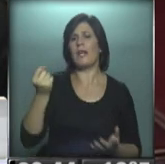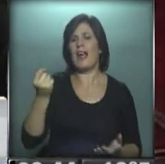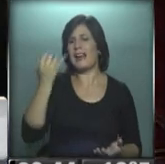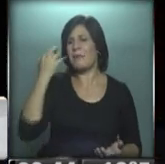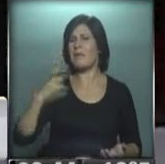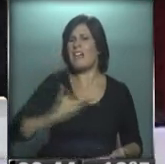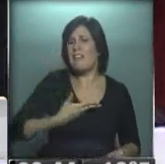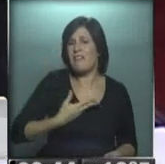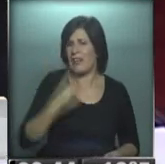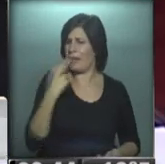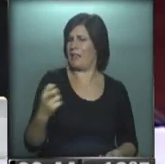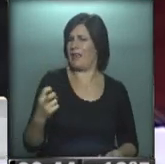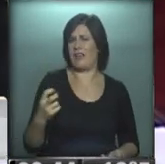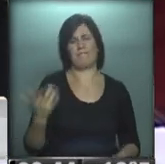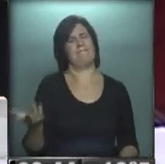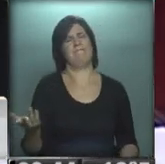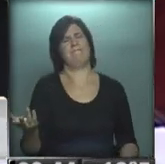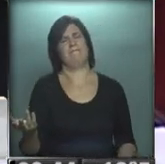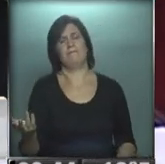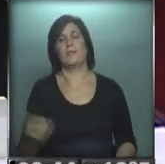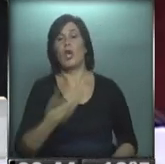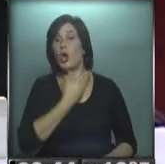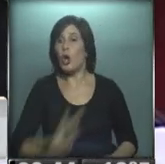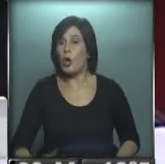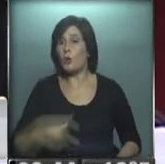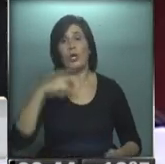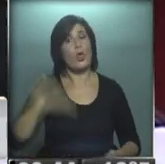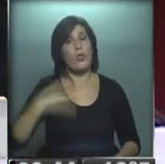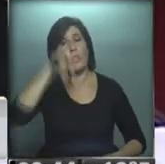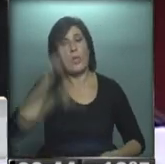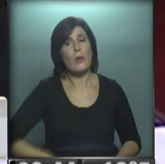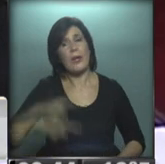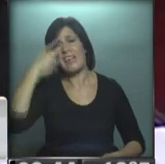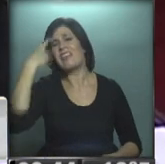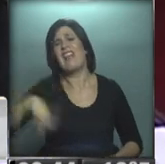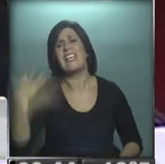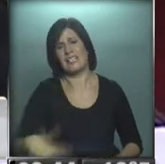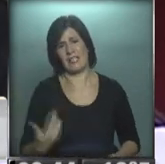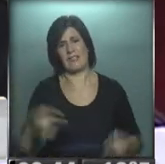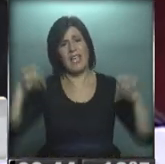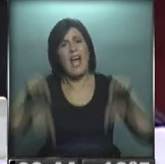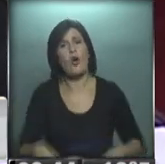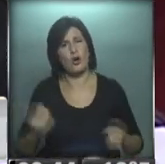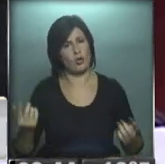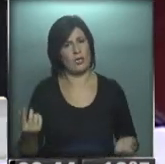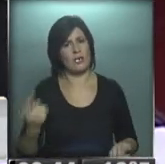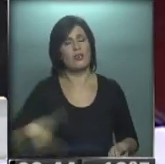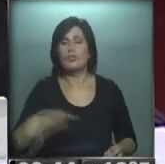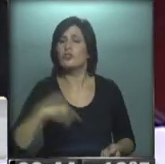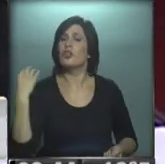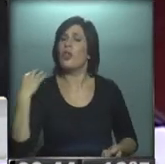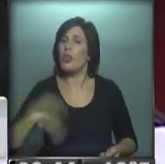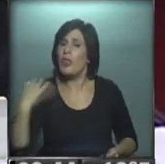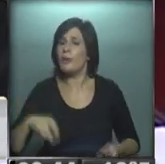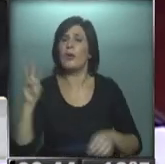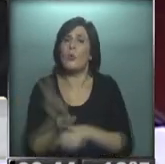soberanía energética. Y un Estado inteligente, que es lo que tenemos que discutir en la Argentina hoy, en estas horas, debe proteger y